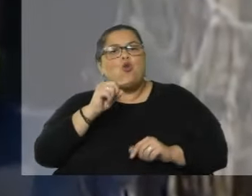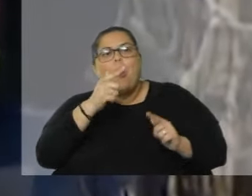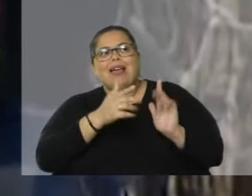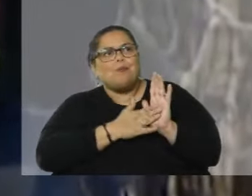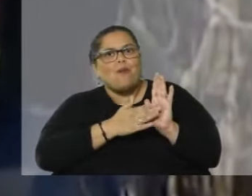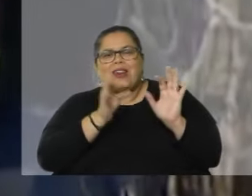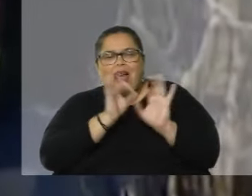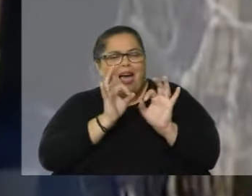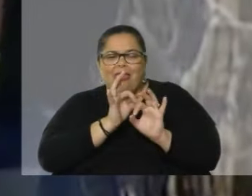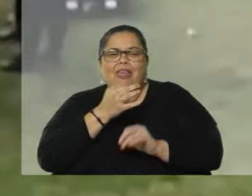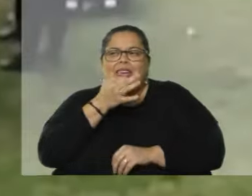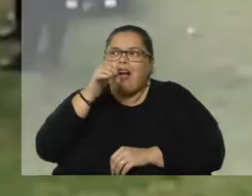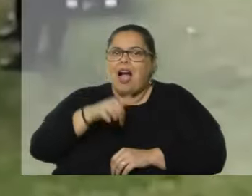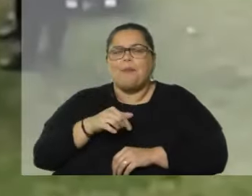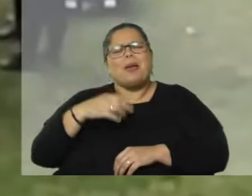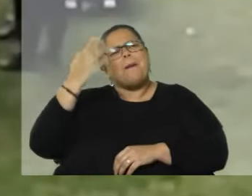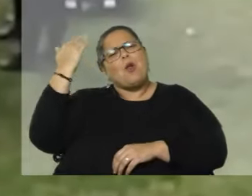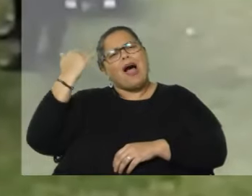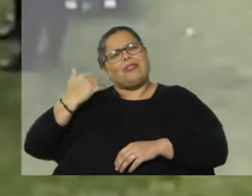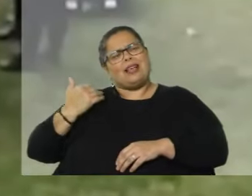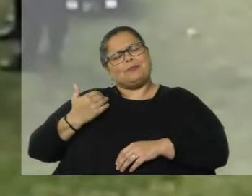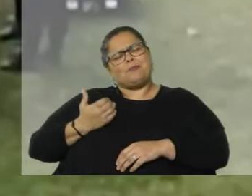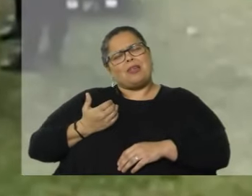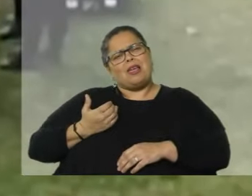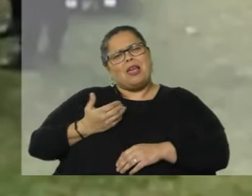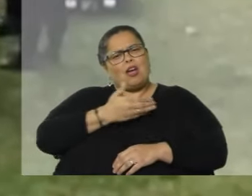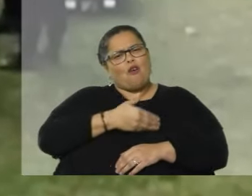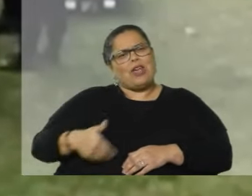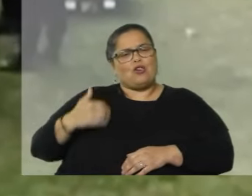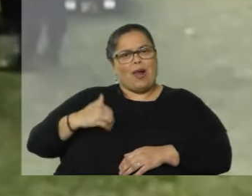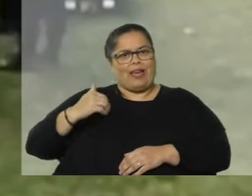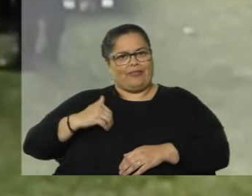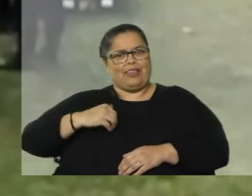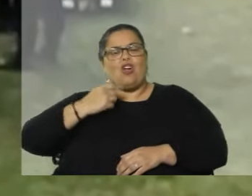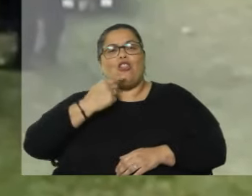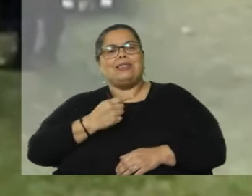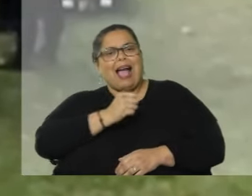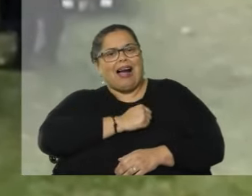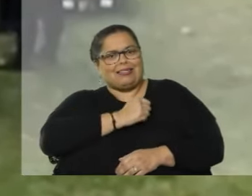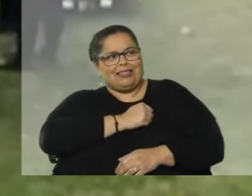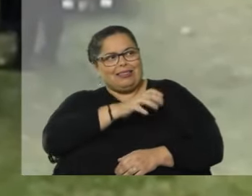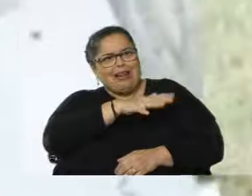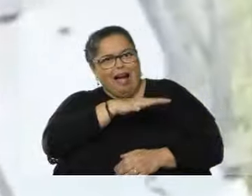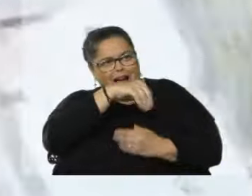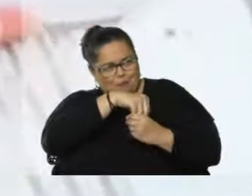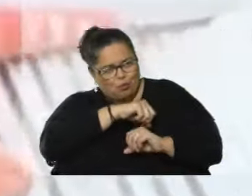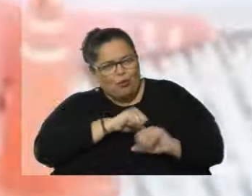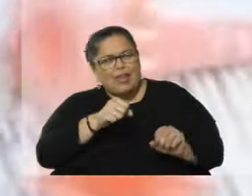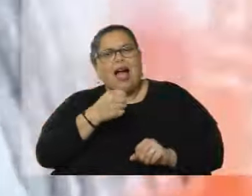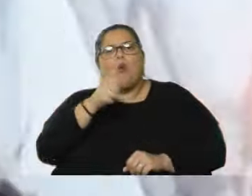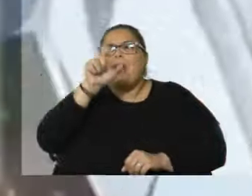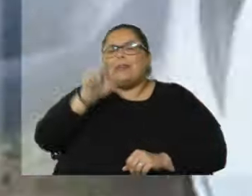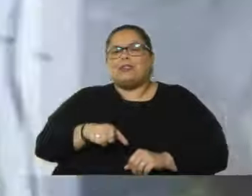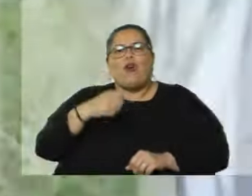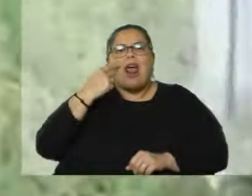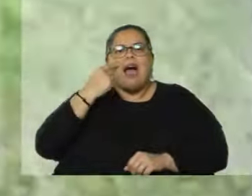una localidad de Artigas, porque una vidente supuestamente dijo que el chiquilín estaba allí. ¿Es real esto o